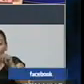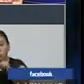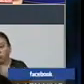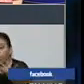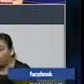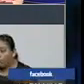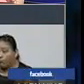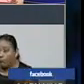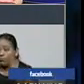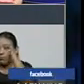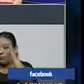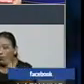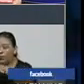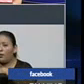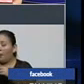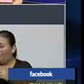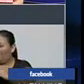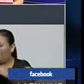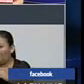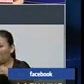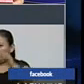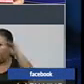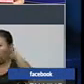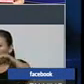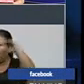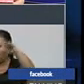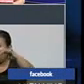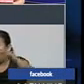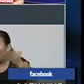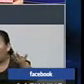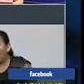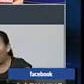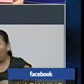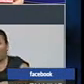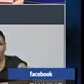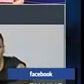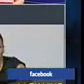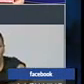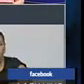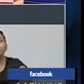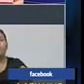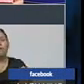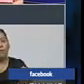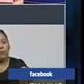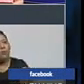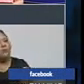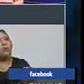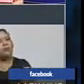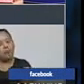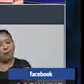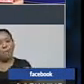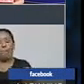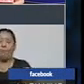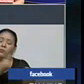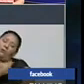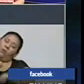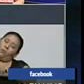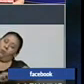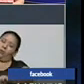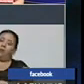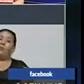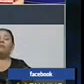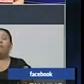expectativa de una temporada de lluvias y estamos pues en un momento en el que hay que recordar a las víctimas de esa tragedia.